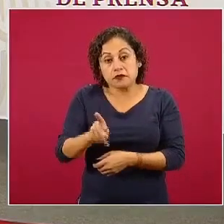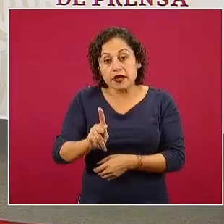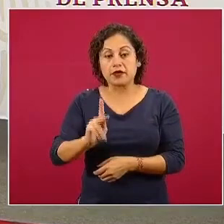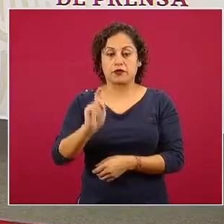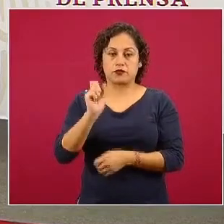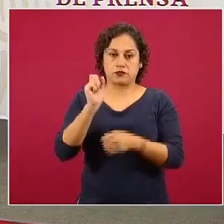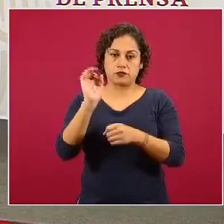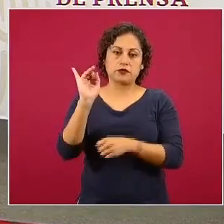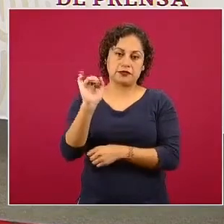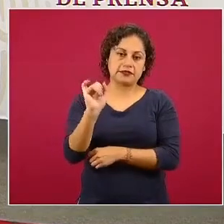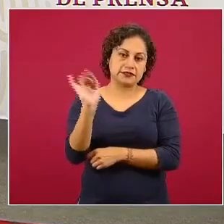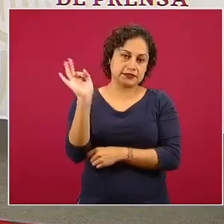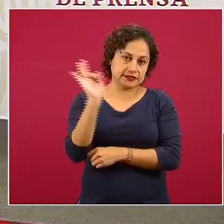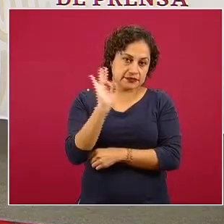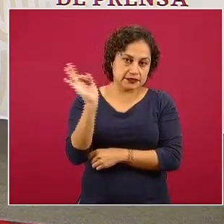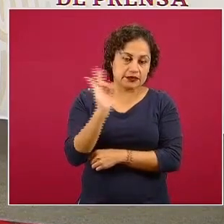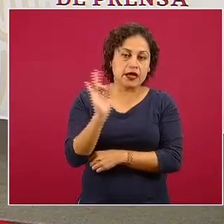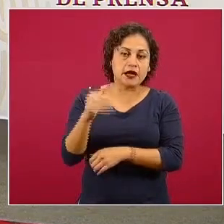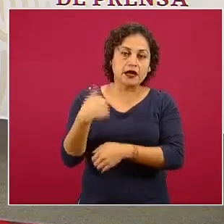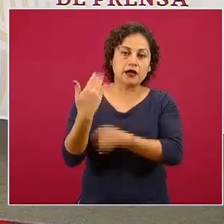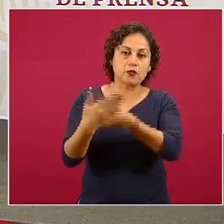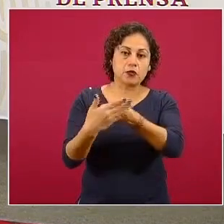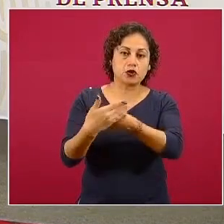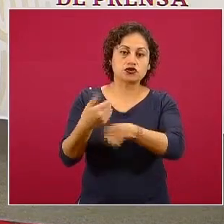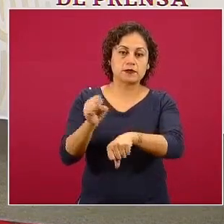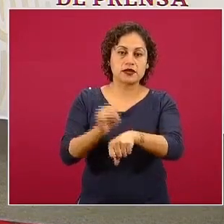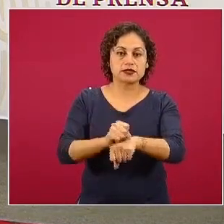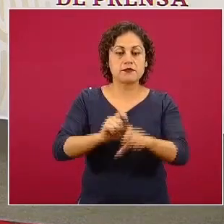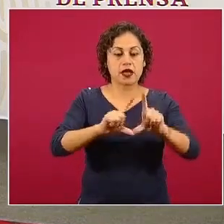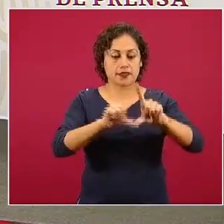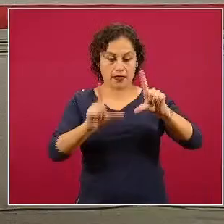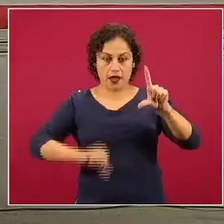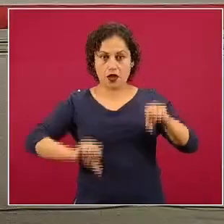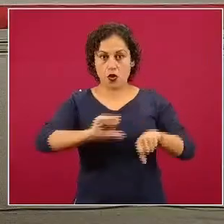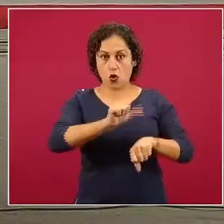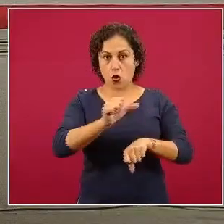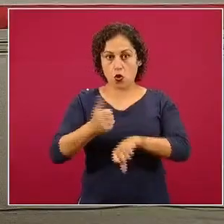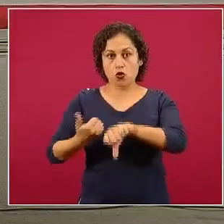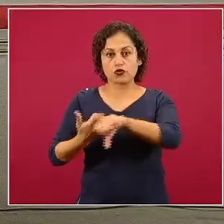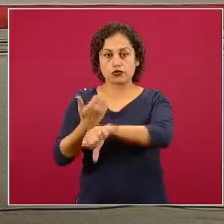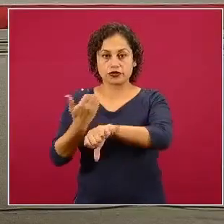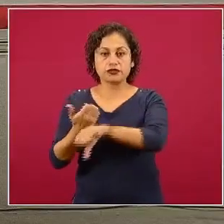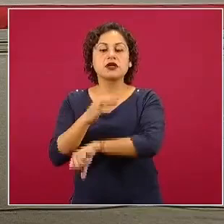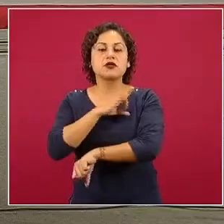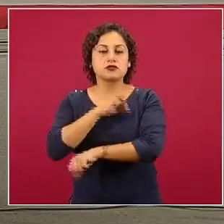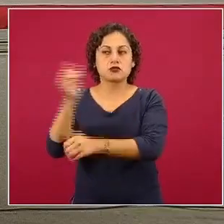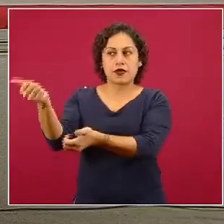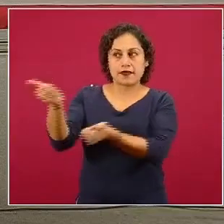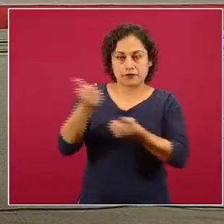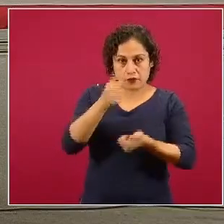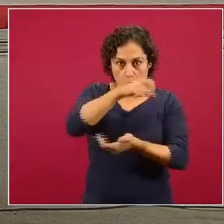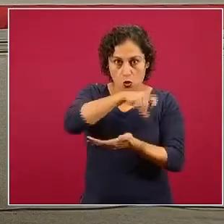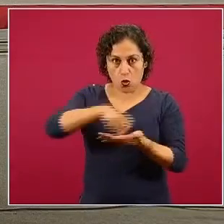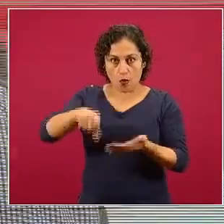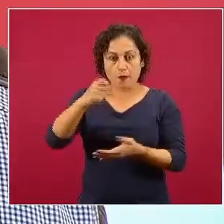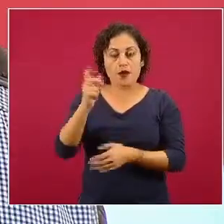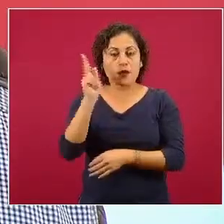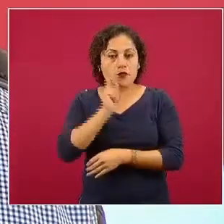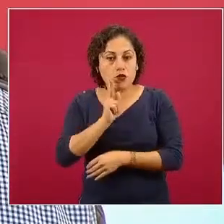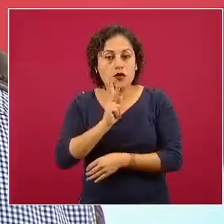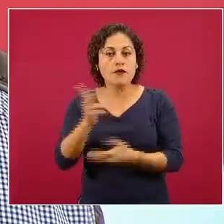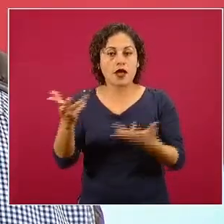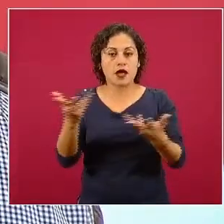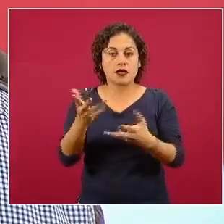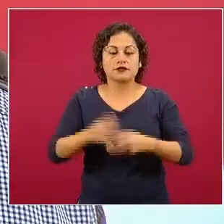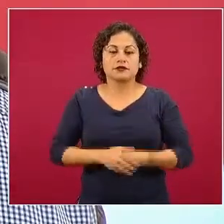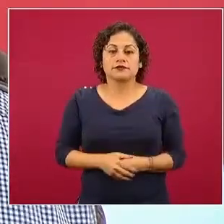siguientes semanas, muy probablemente, más entidades federativas puedan estar adquiriendo este tipo de pruebas. Más allá de la